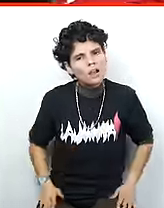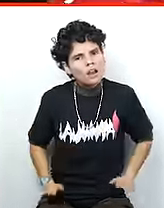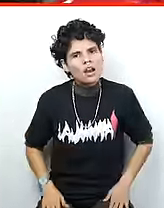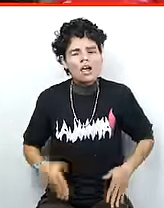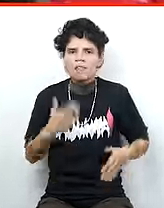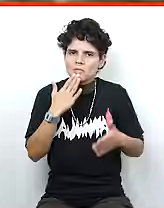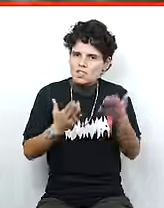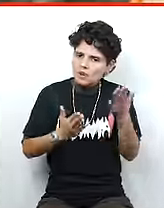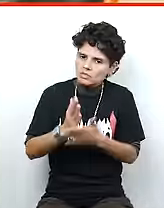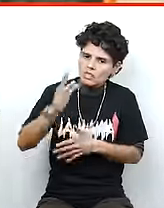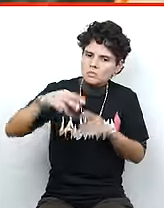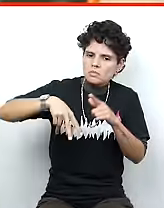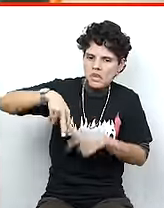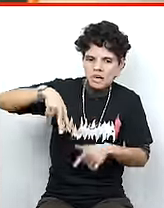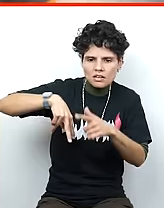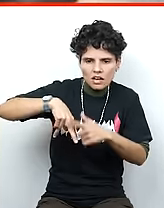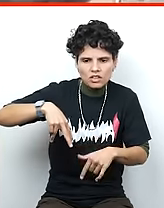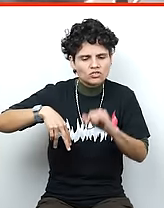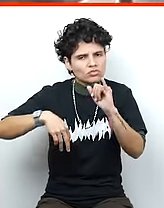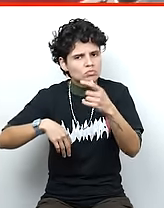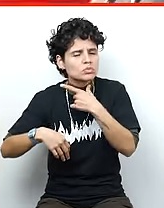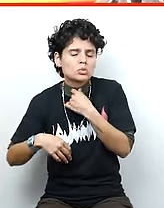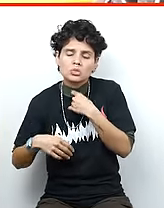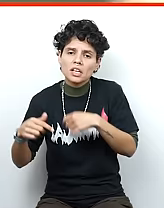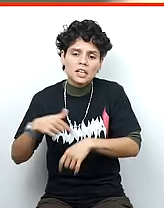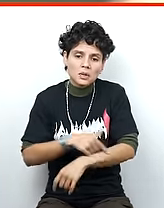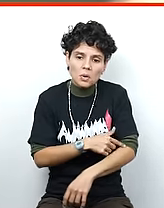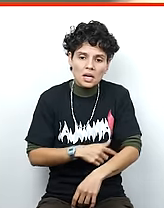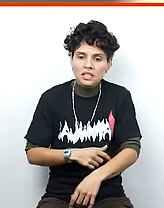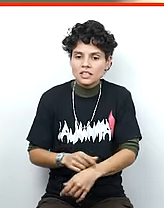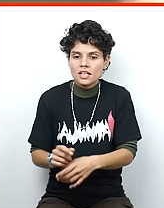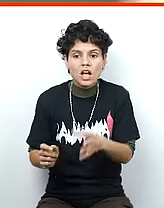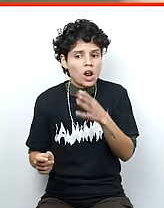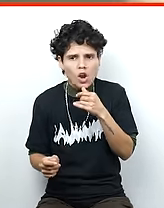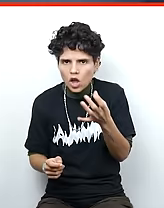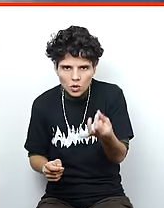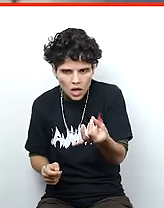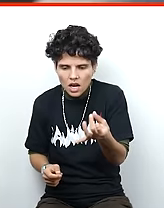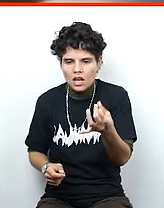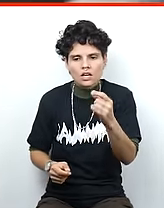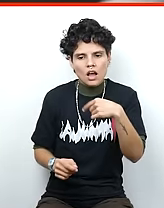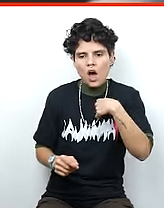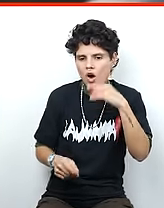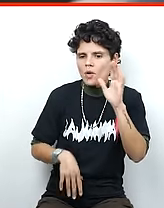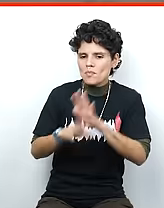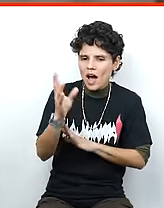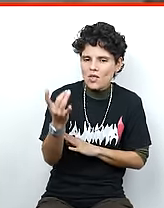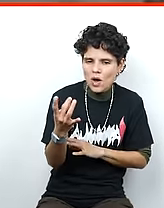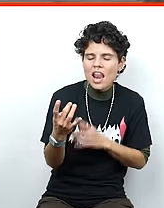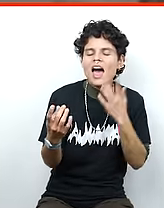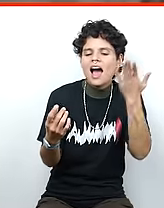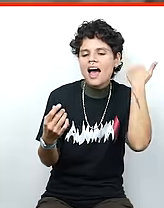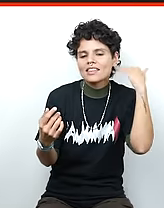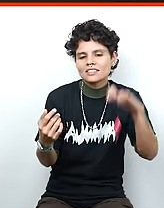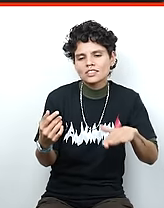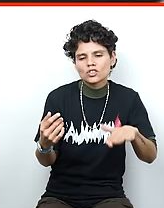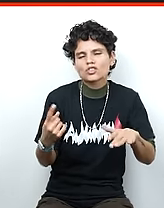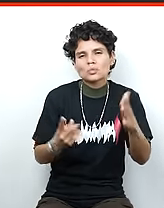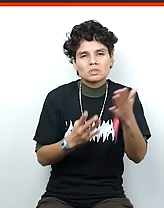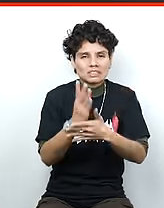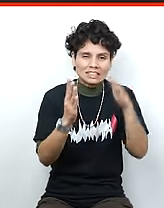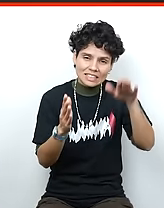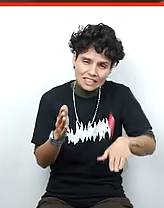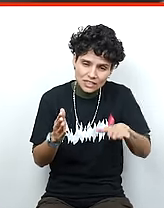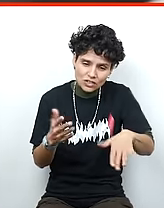las piernas, ¿no? Ay, o sea... Sí, me gusta la cultura de los tatuajes. ¿Ya no te duele? Ya no... No, sí, ahora, de hecho ahora me duele más. Porque ¿cómo? Cuando era cabro chico, yo